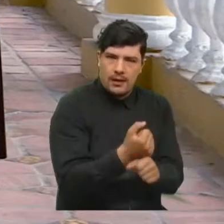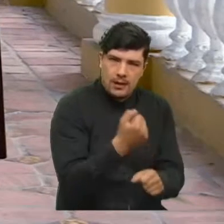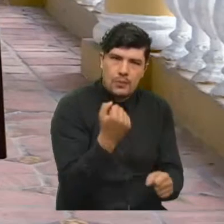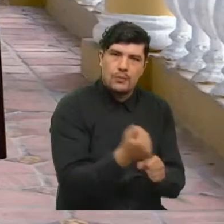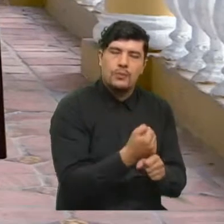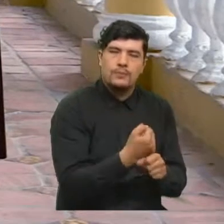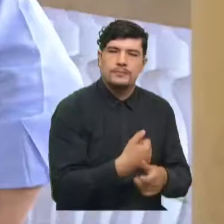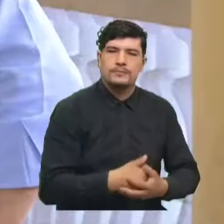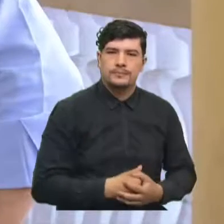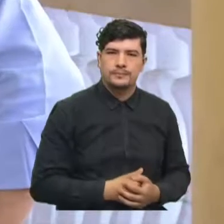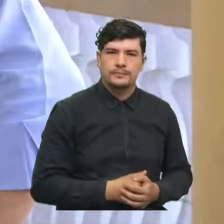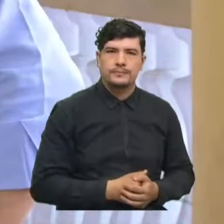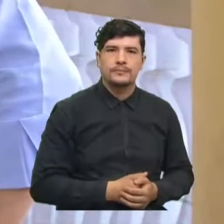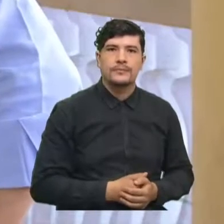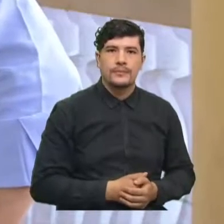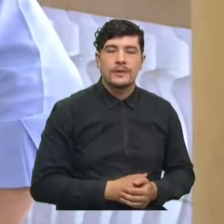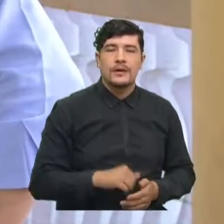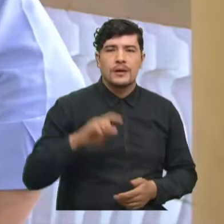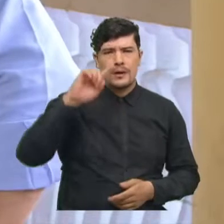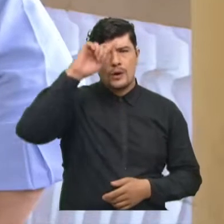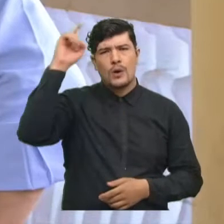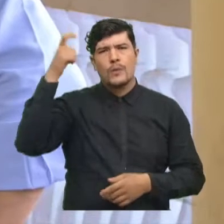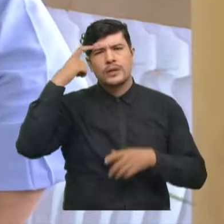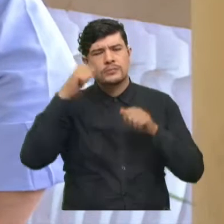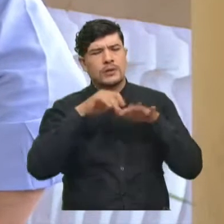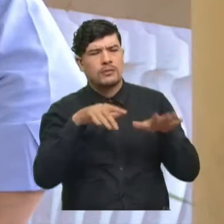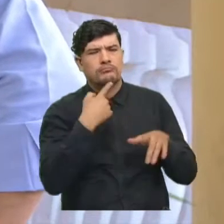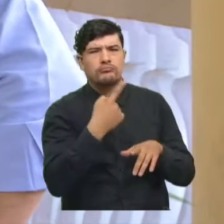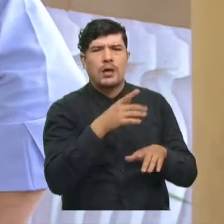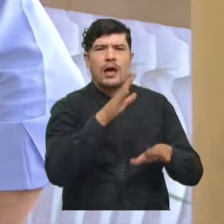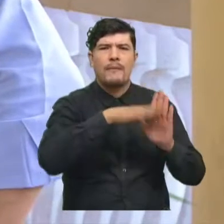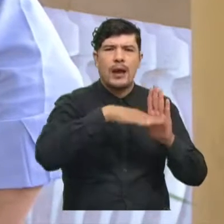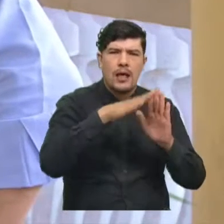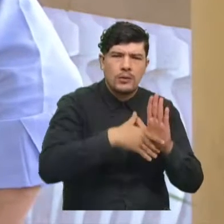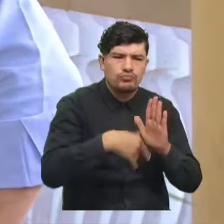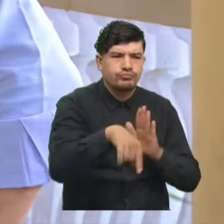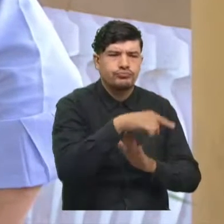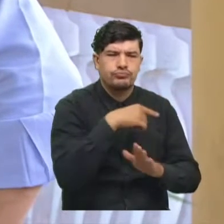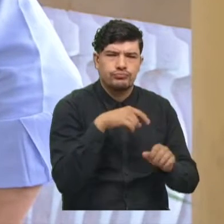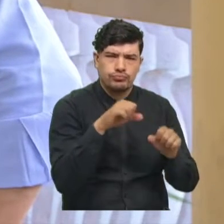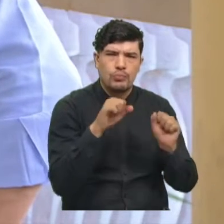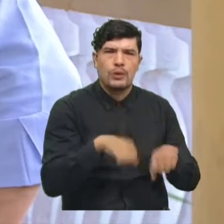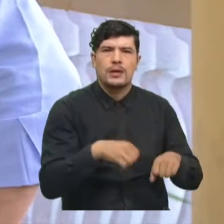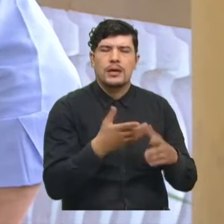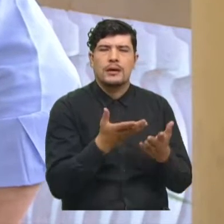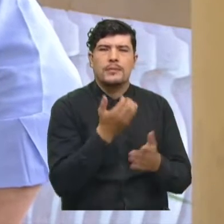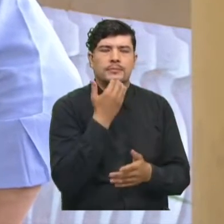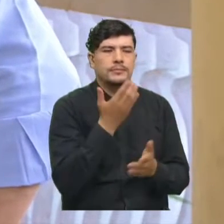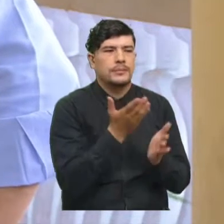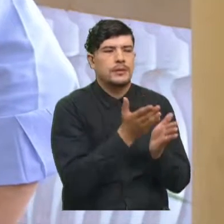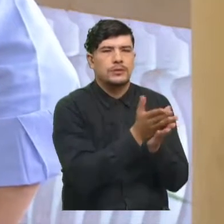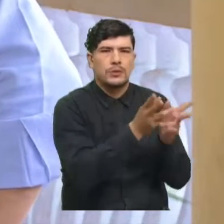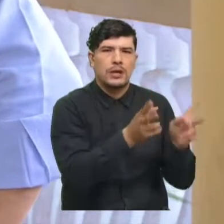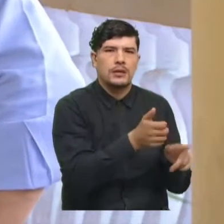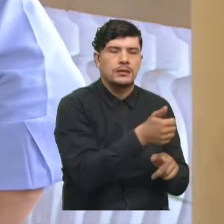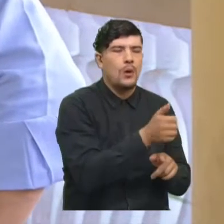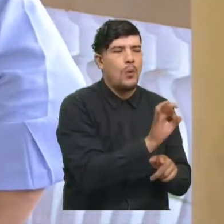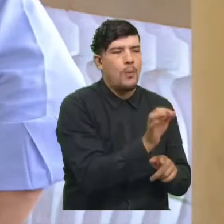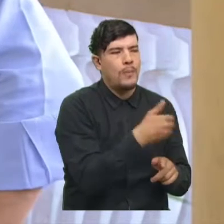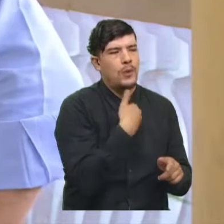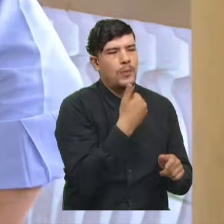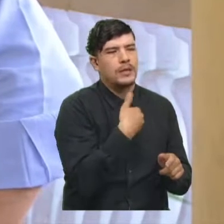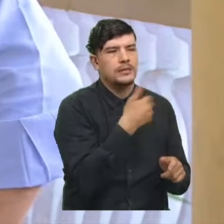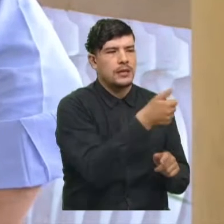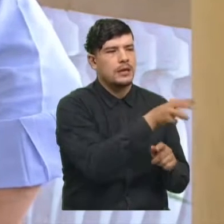anunciando no solo el subsidio los parafiscales poder garantizar digamos de la población de los 18 a los 28 años también